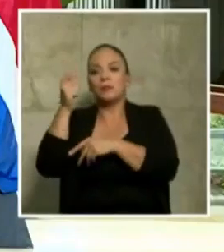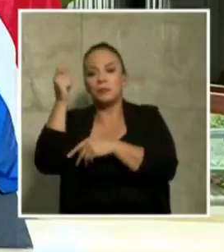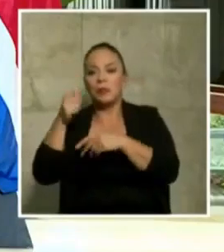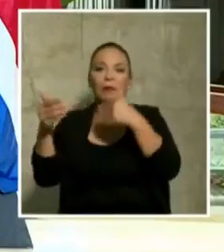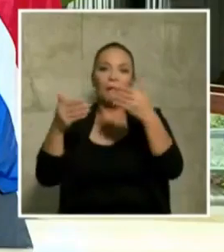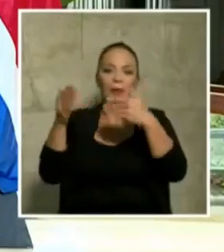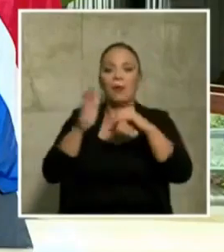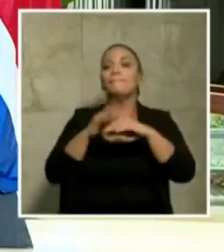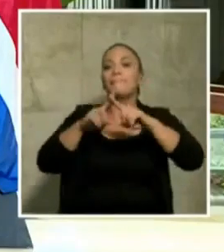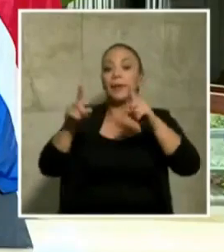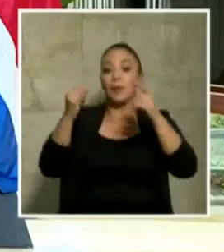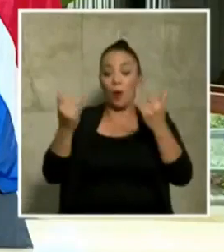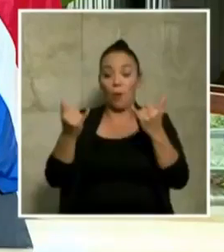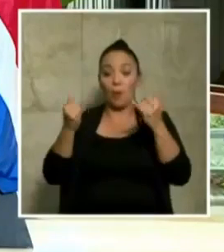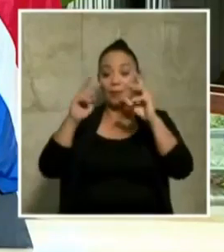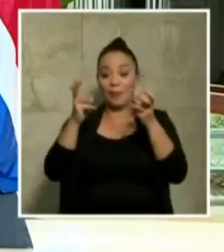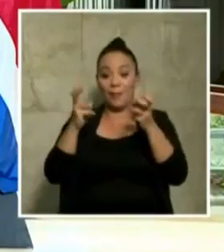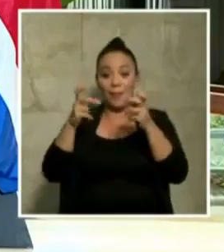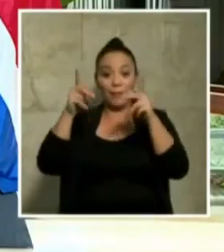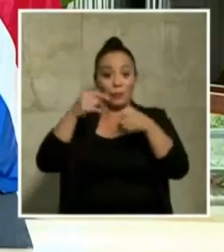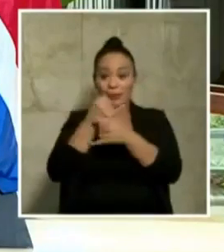mitad. Entonces,